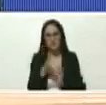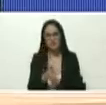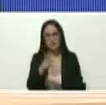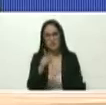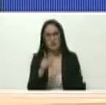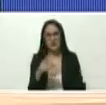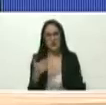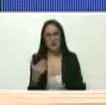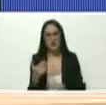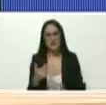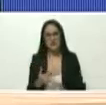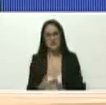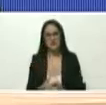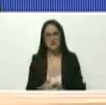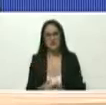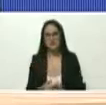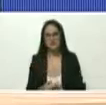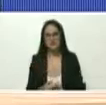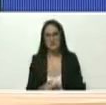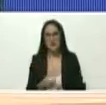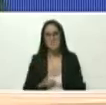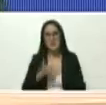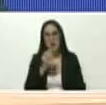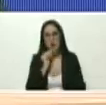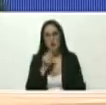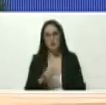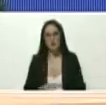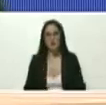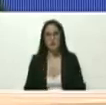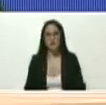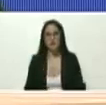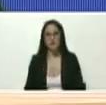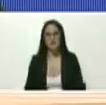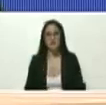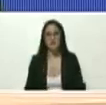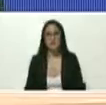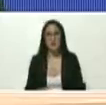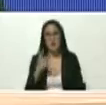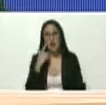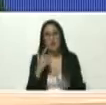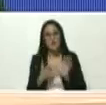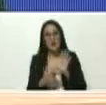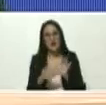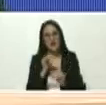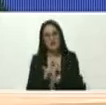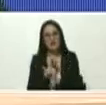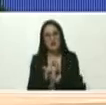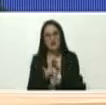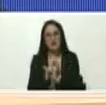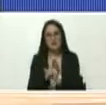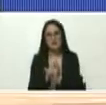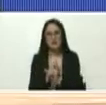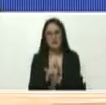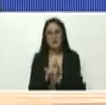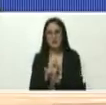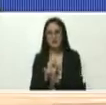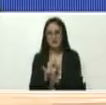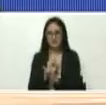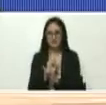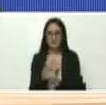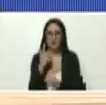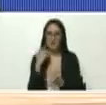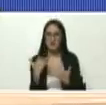las generaciones más jóvenes, que nos ven a través de las redes sociales, que nos ven a través de